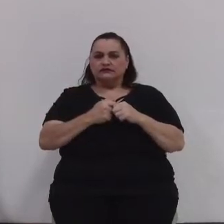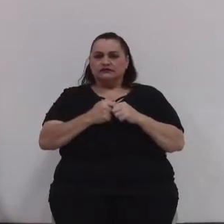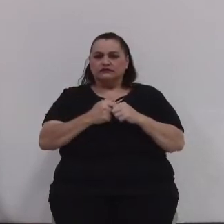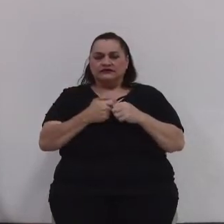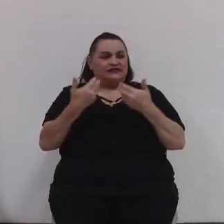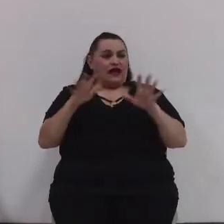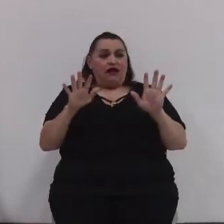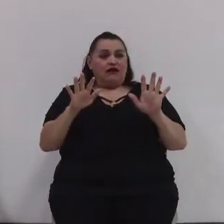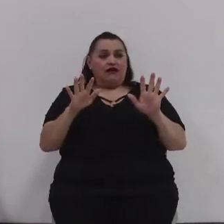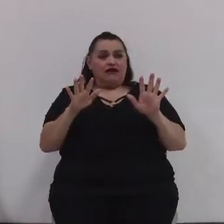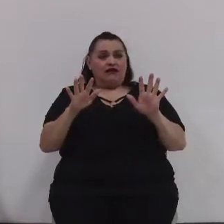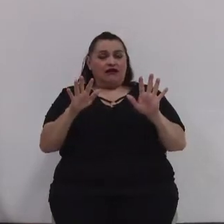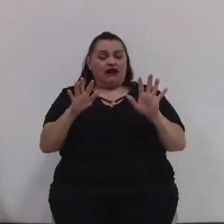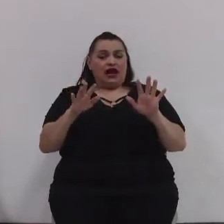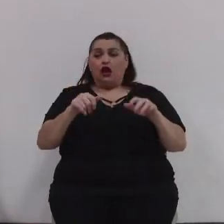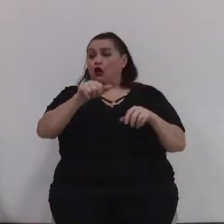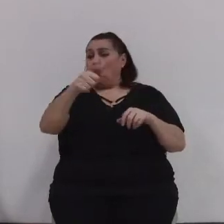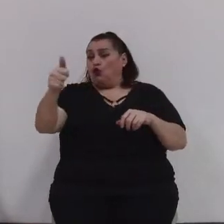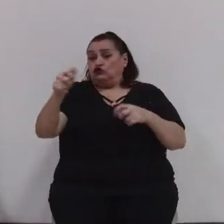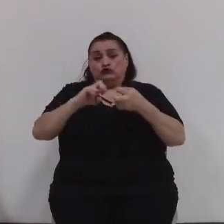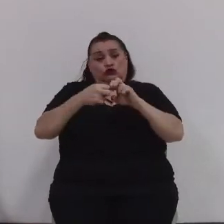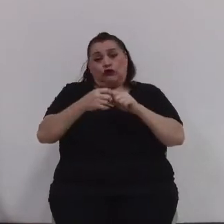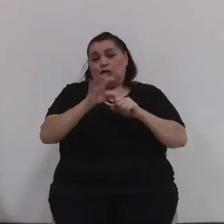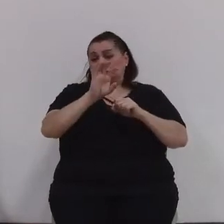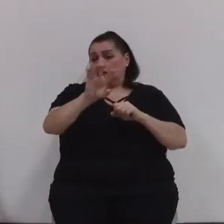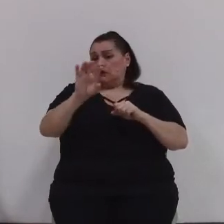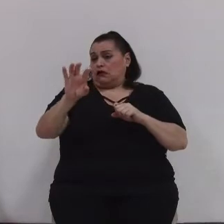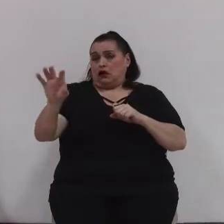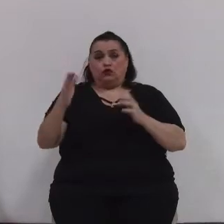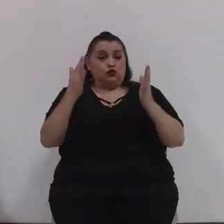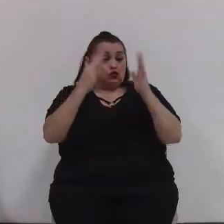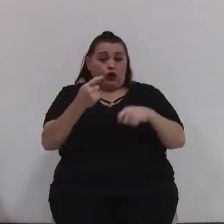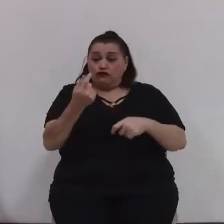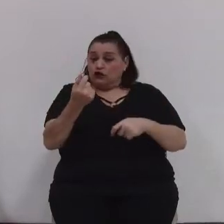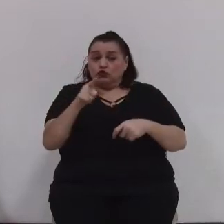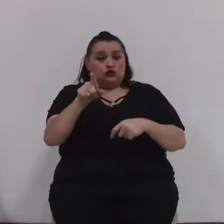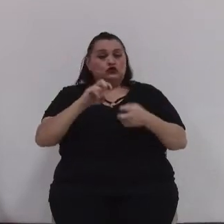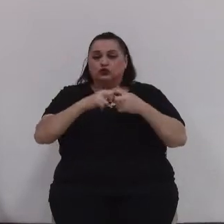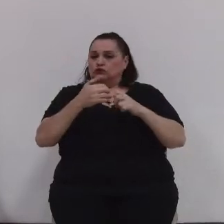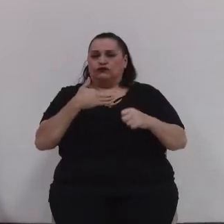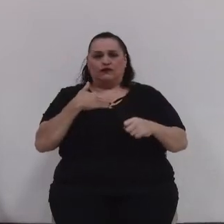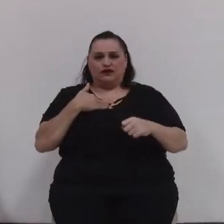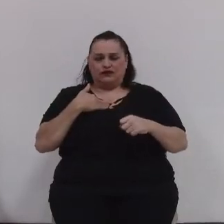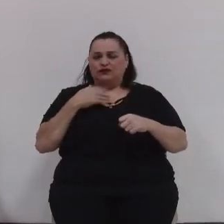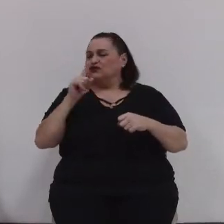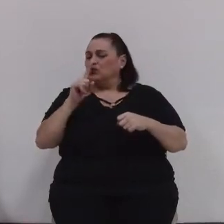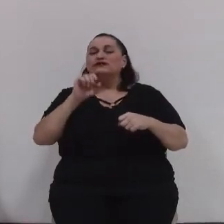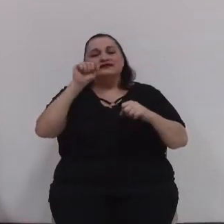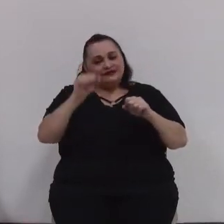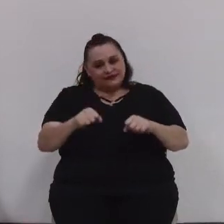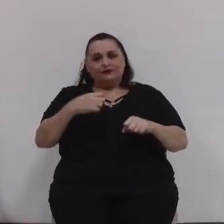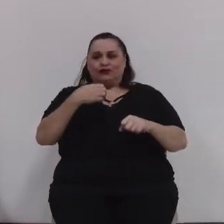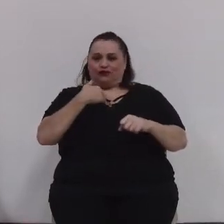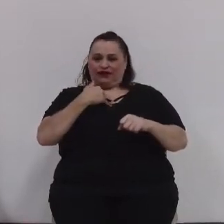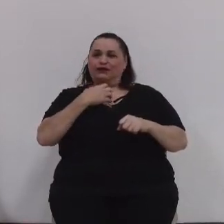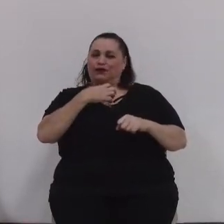Y ya que se apañen los otros con los problemas de si no hay recursos, eso no es problema mío. Bueno, sí es problema de él.